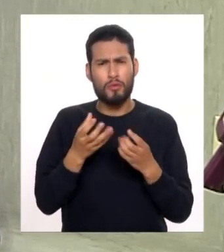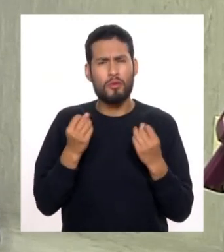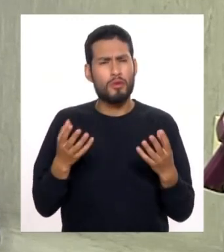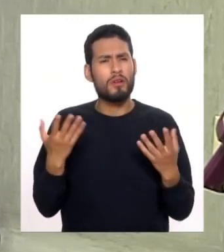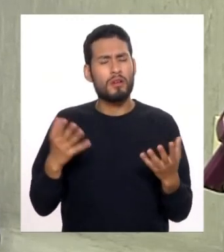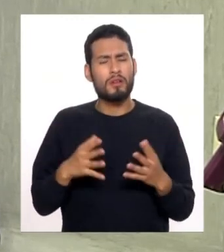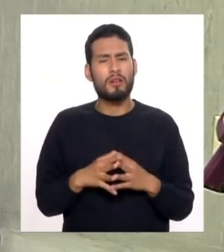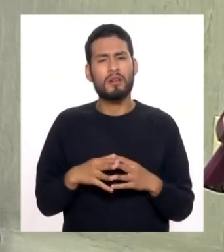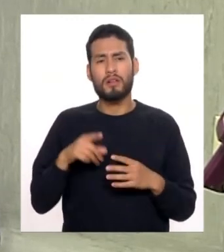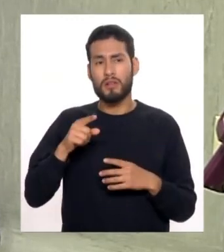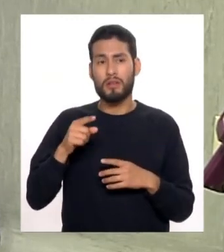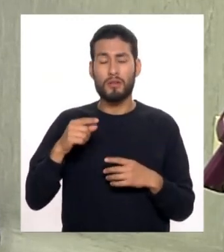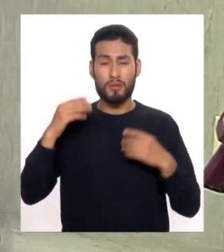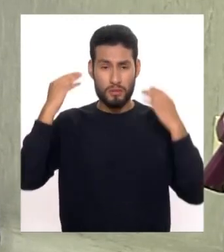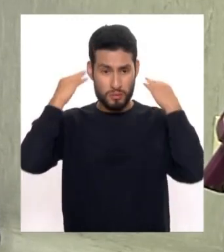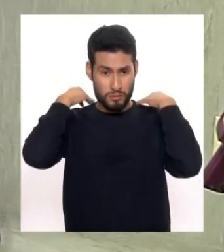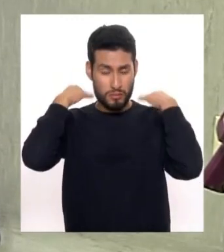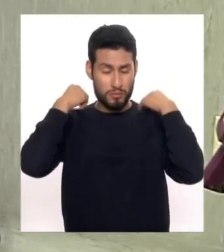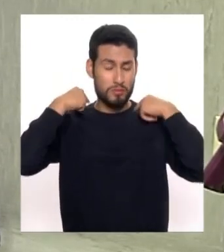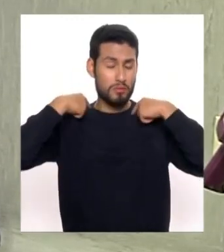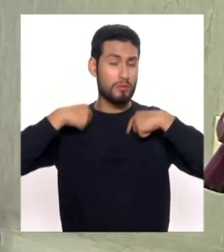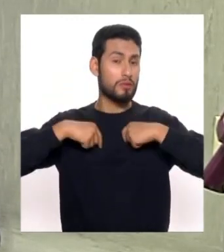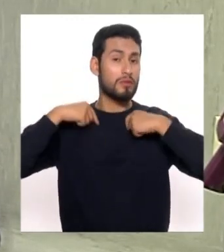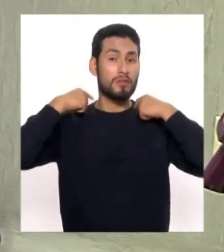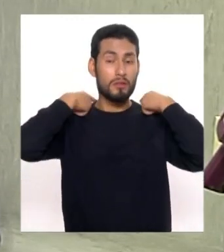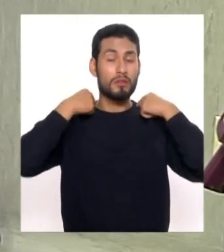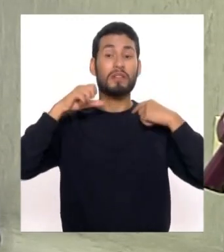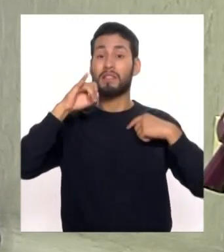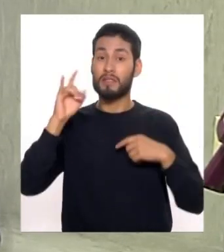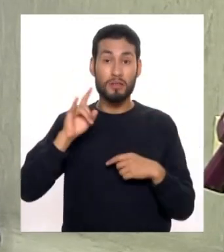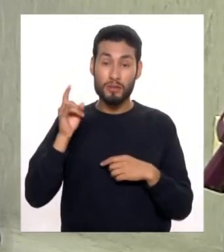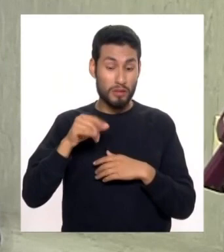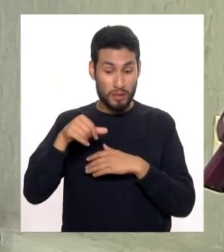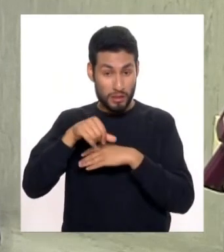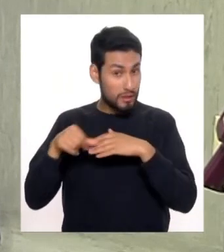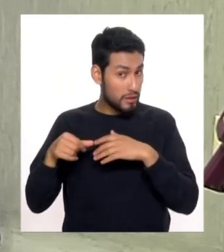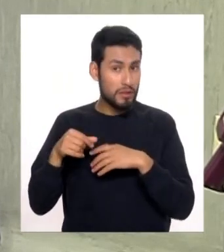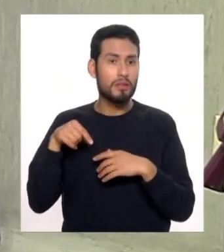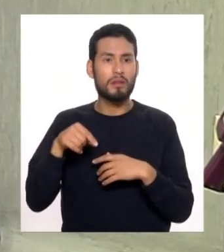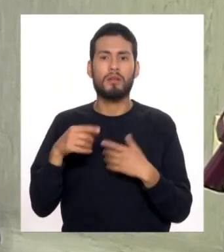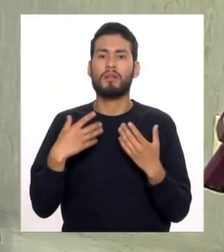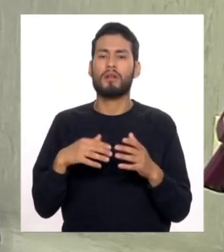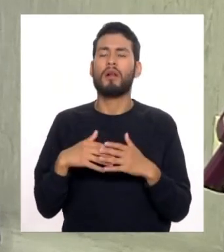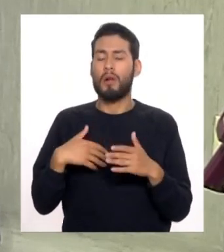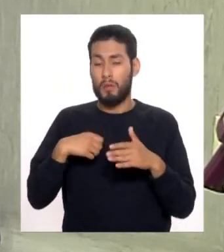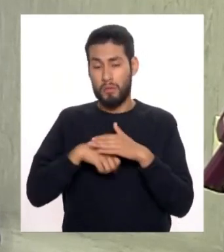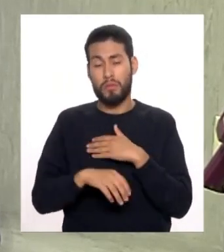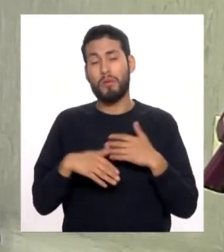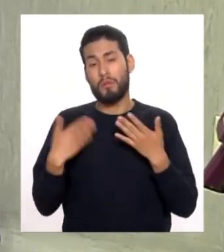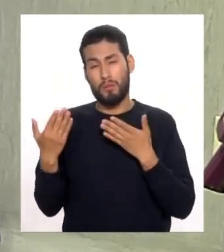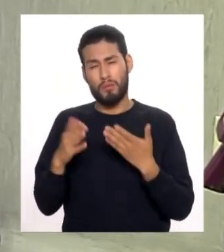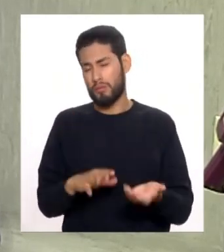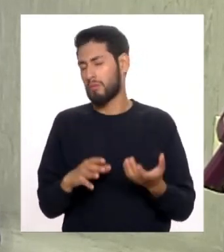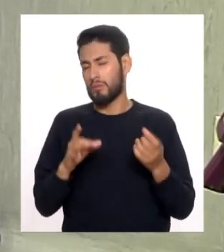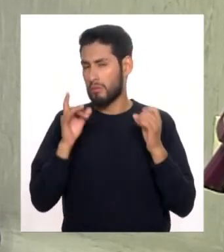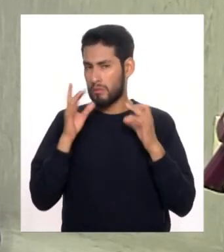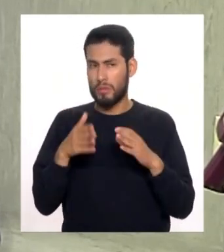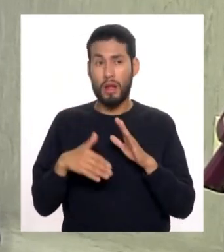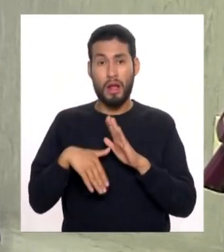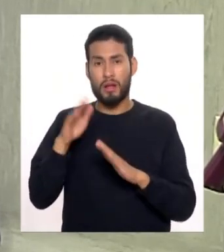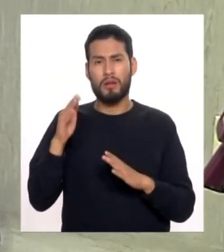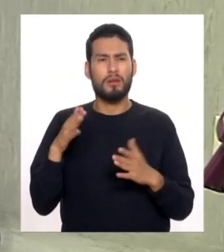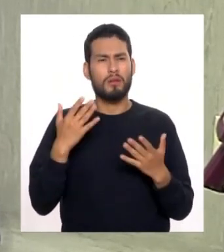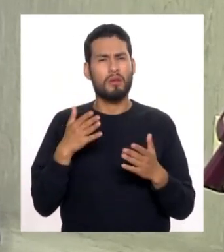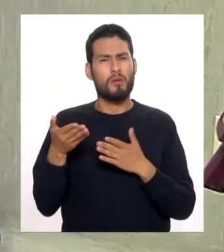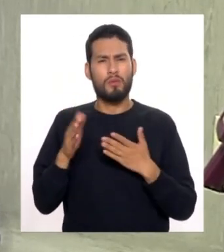líquido alrededor de los pulmones y que si no se realizara, pues al nacimiento es alta la mortalidad, ¿no? Prácticamente tienen